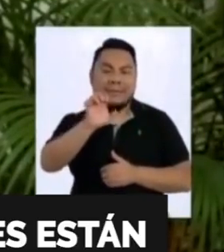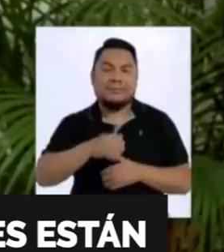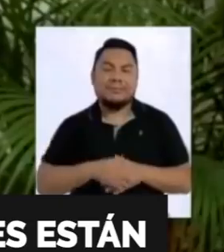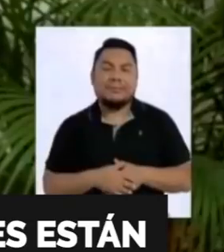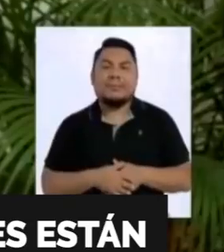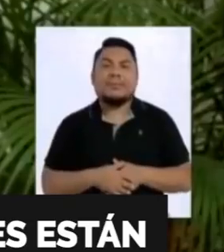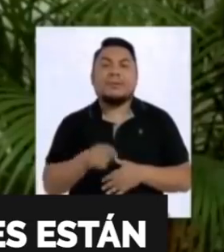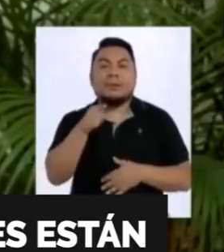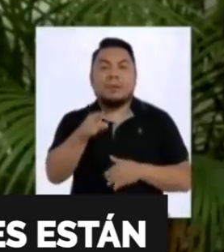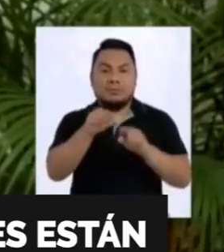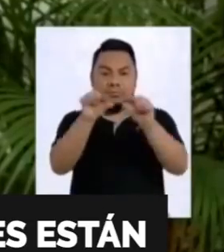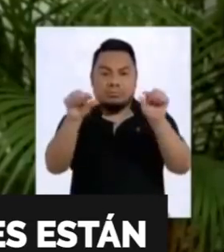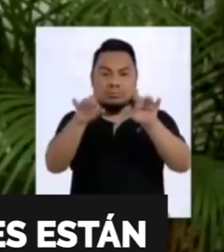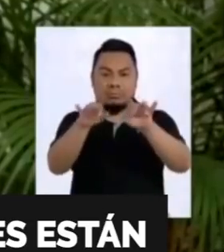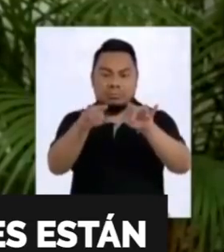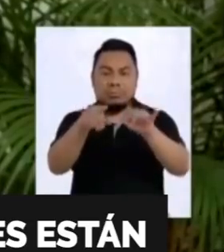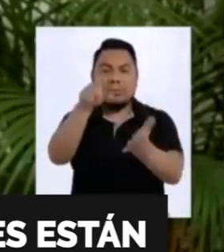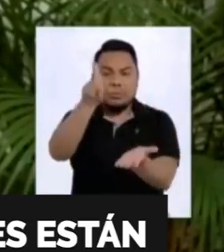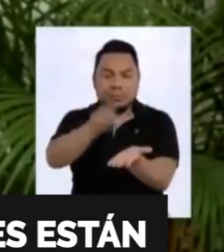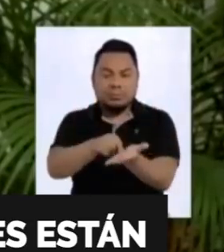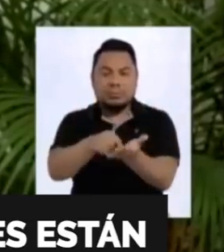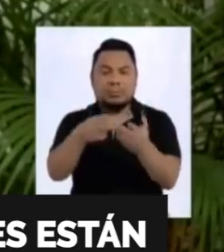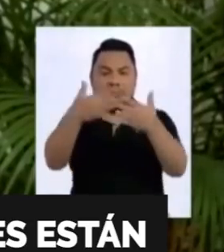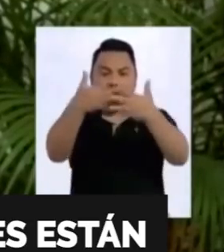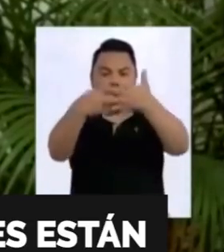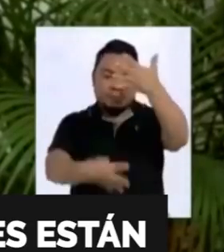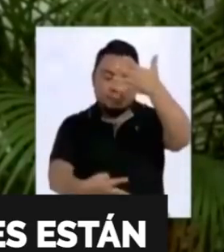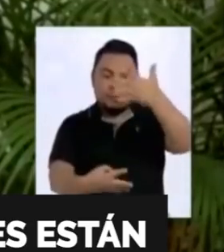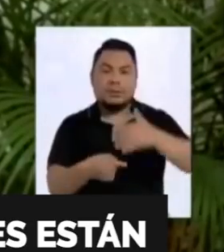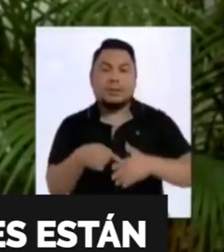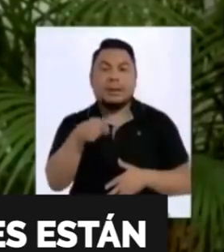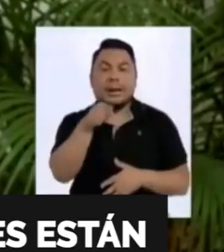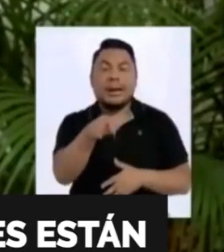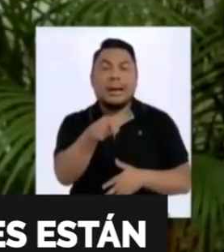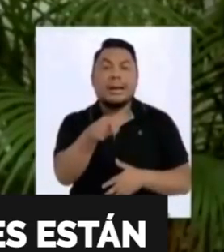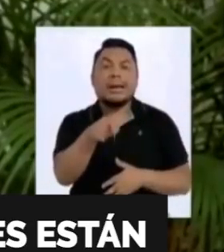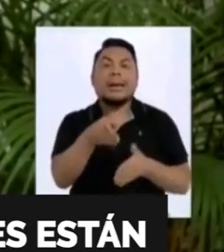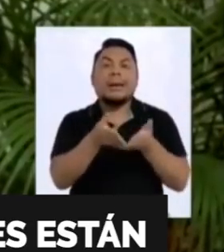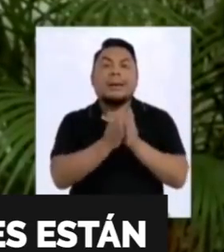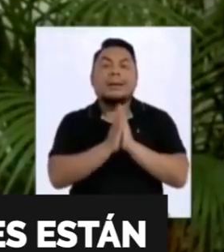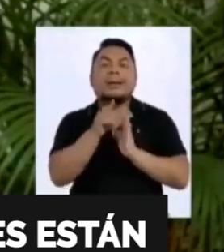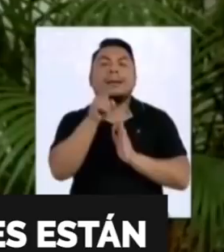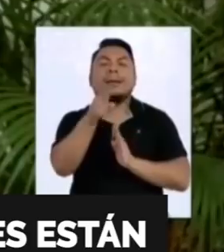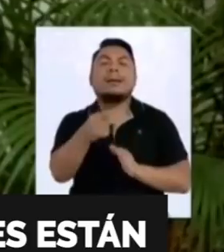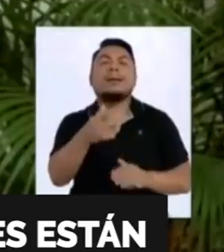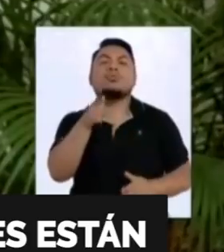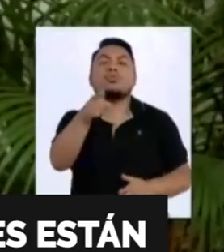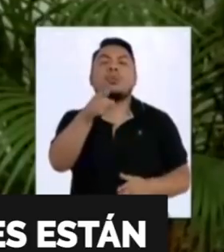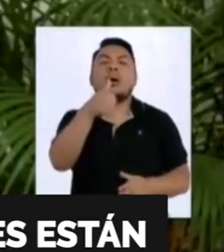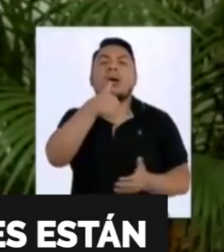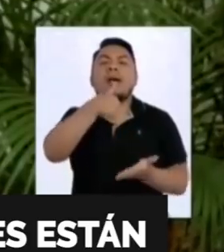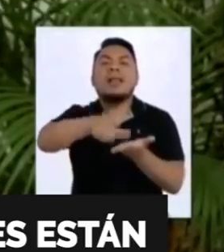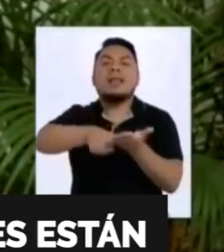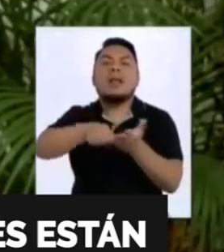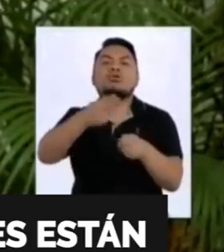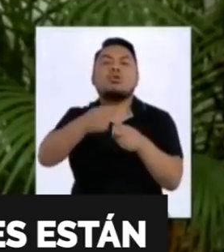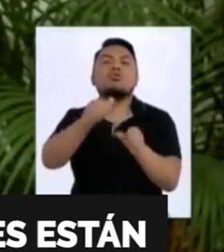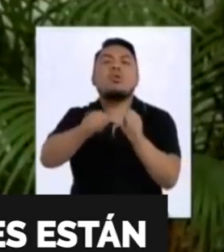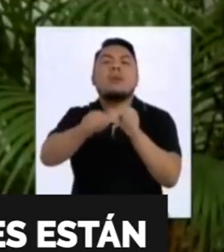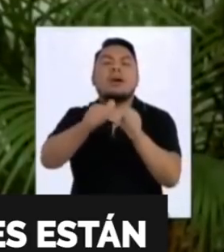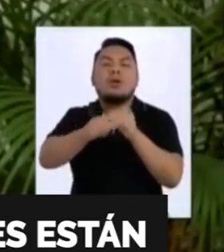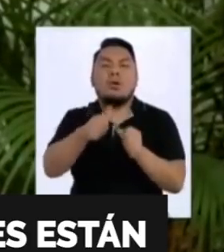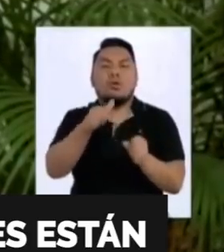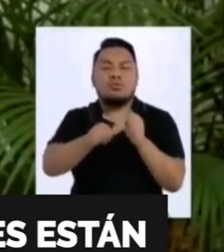yomequedoencasa.pe. Uno pone ese link e ingresa al link, ahí le va a pedir su documento de identidad y su fecha